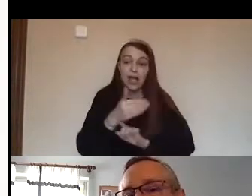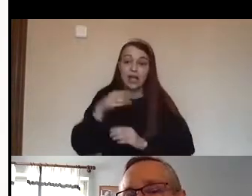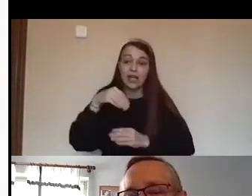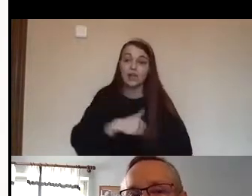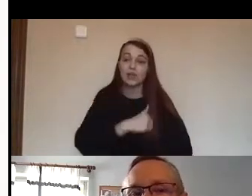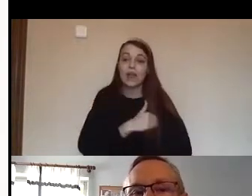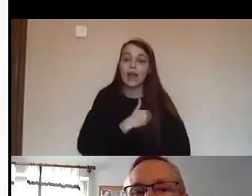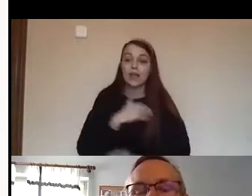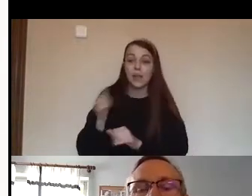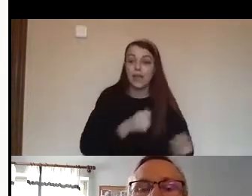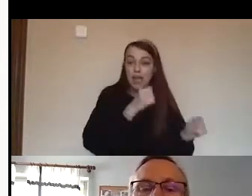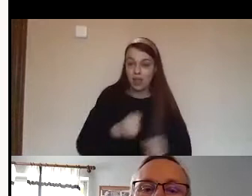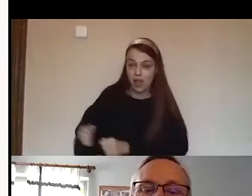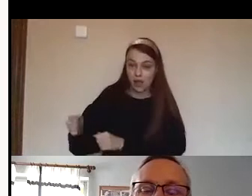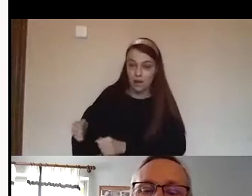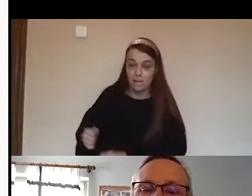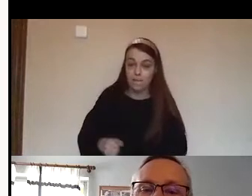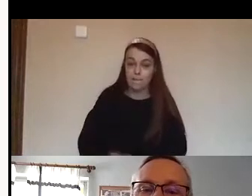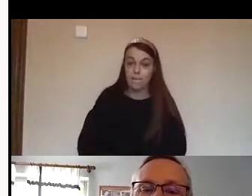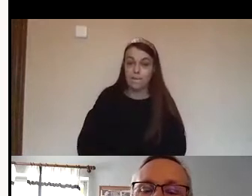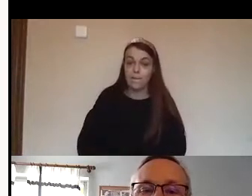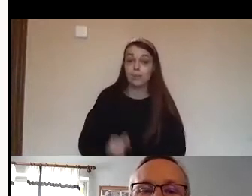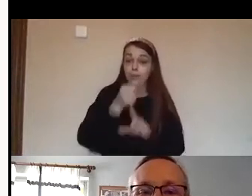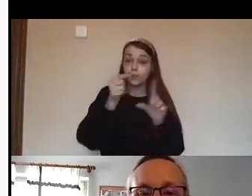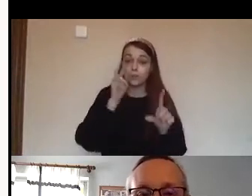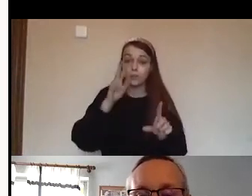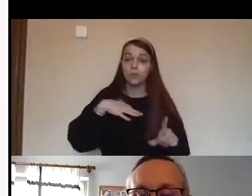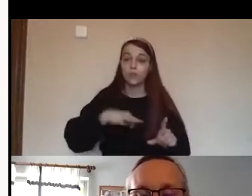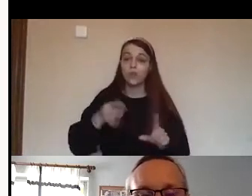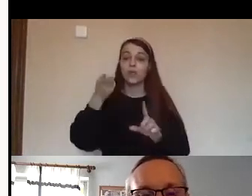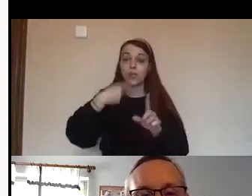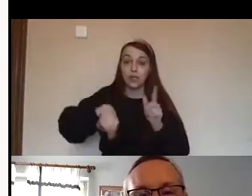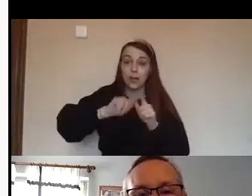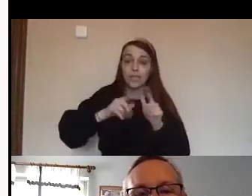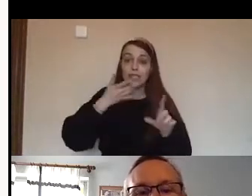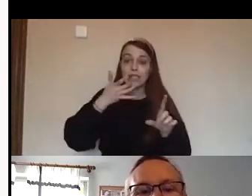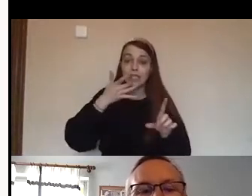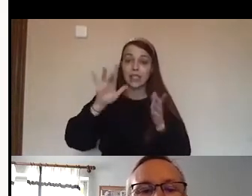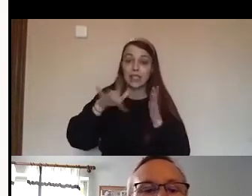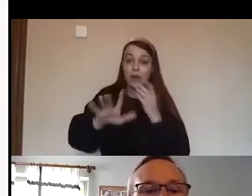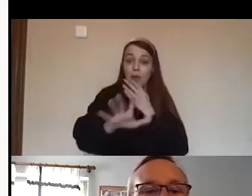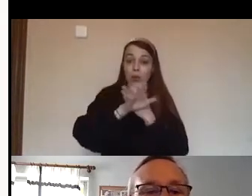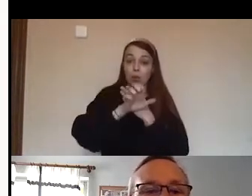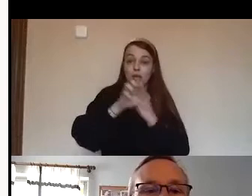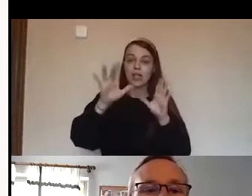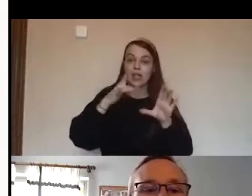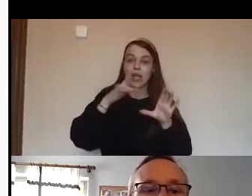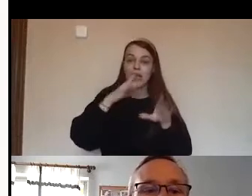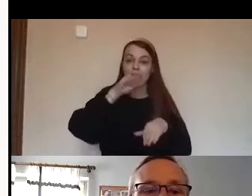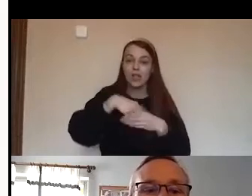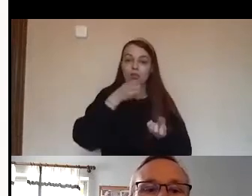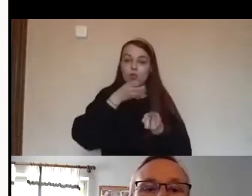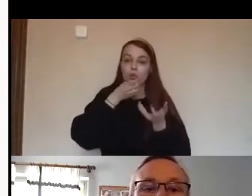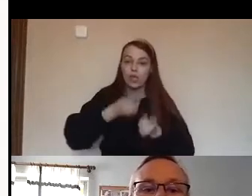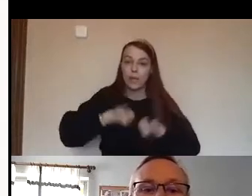Venecia. Ver las pinturas y obtener más información de esas pinturas que ven en las paredes de la galería. Y para